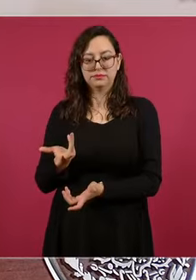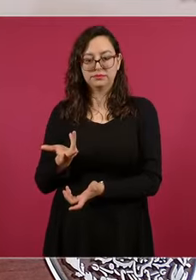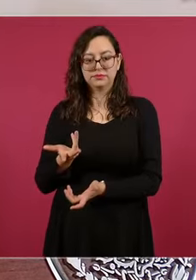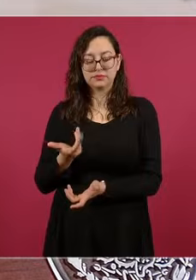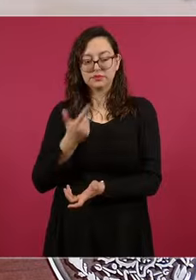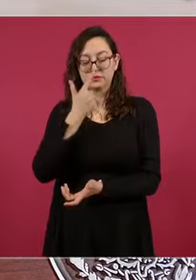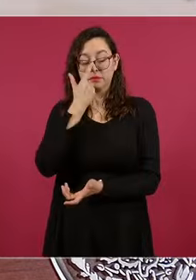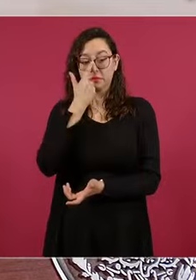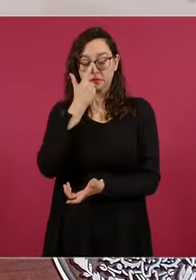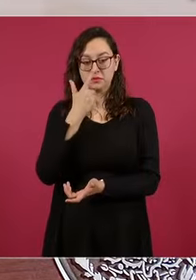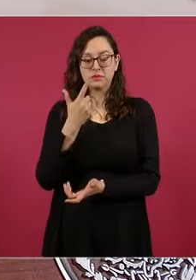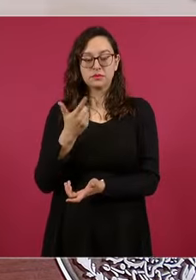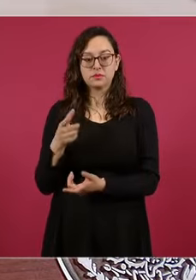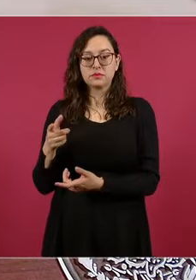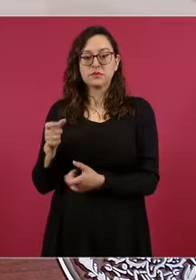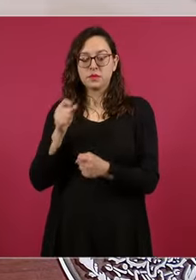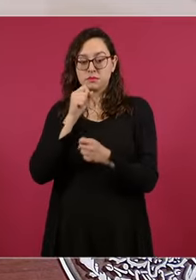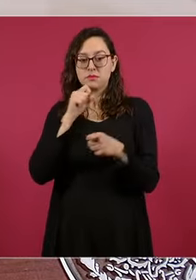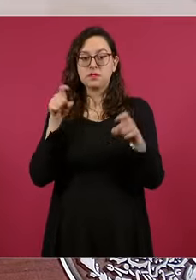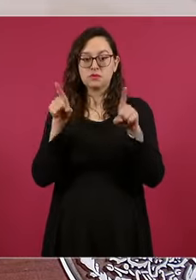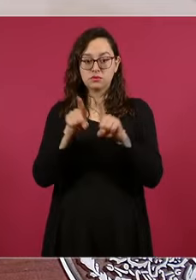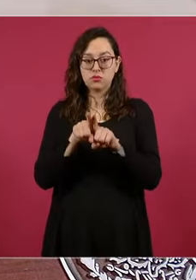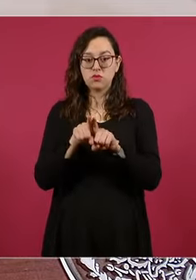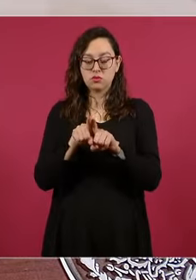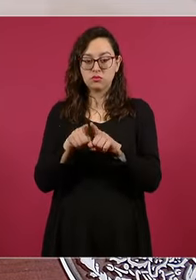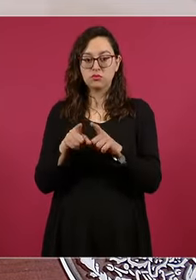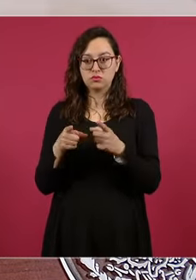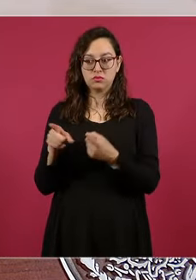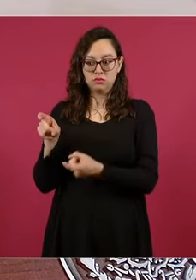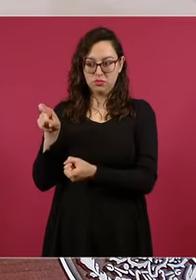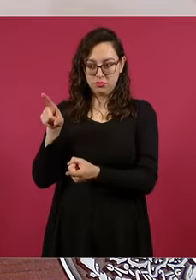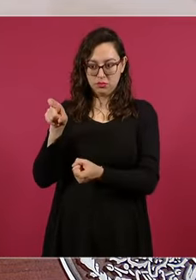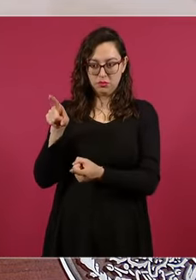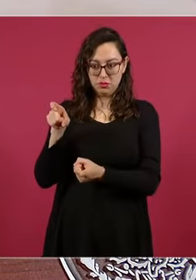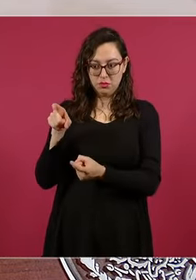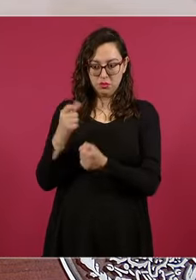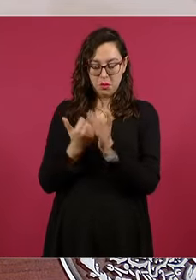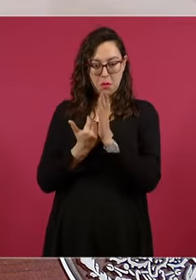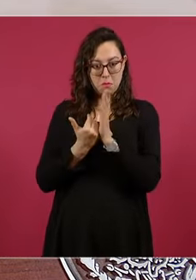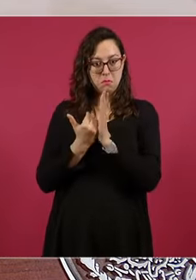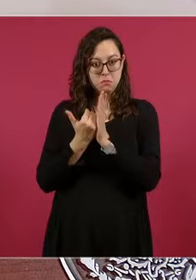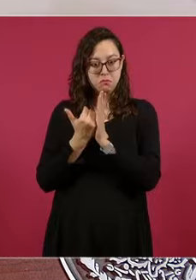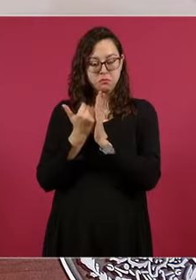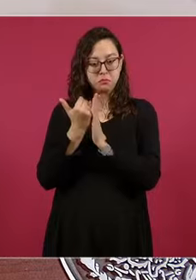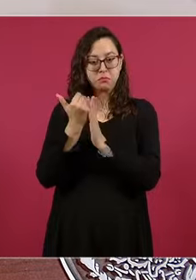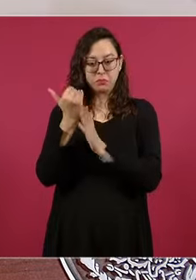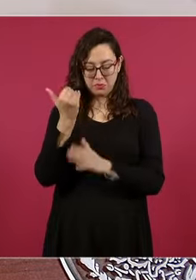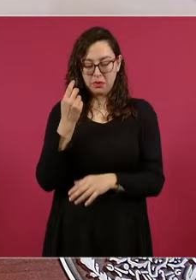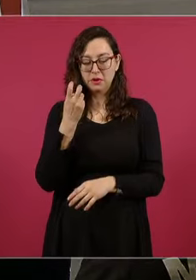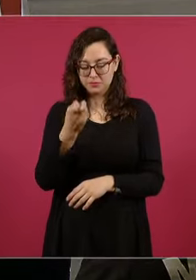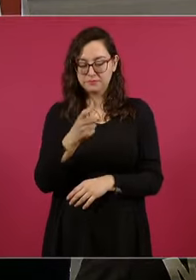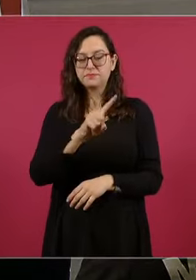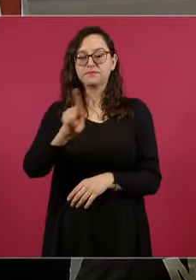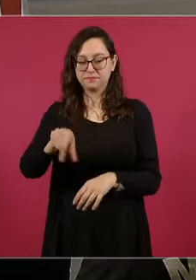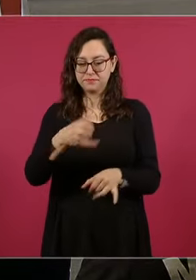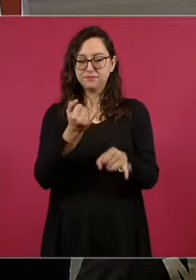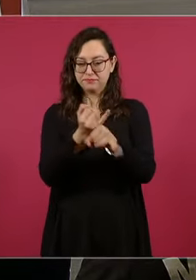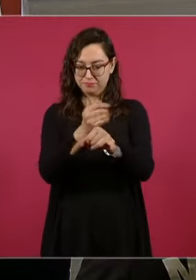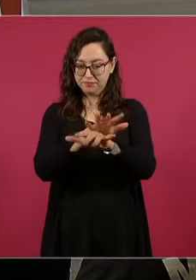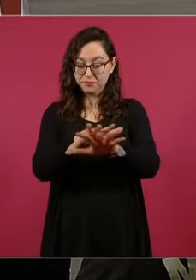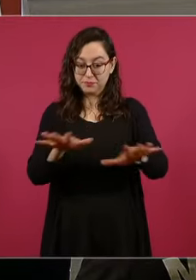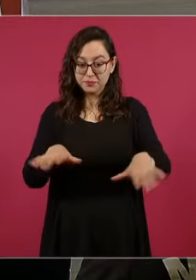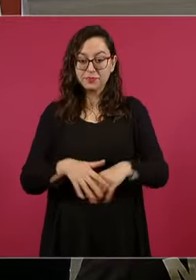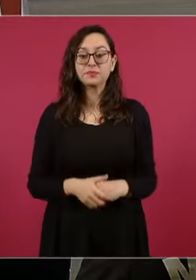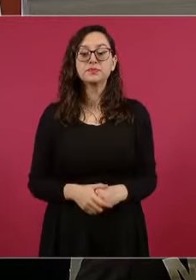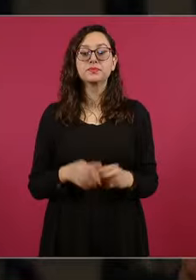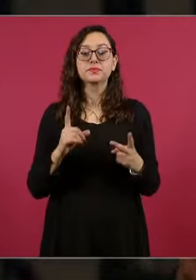el ingreso, la recaudación en aduanas, pero sí lo vemos. Sí, presidente, en otro tema,